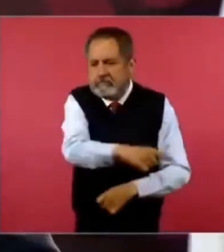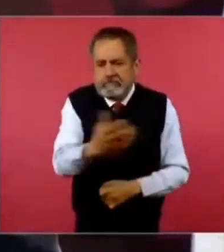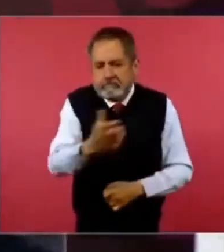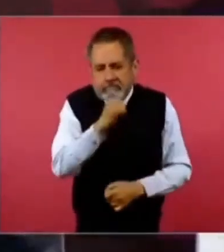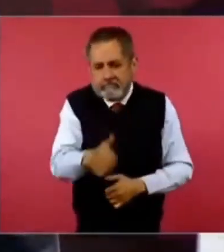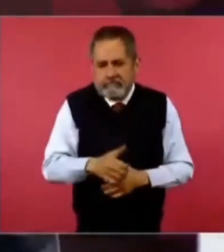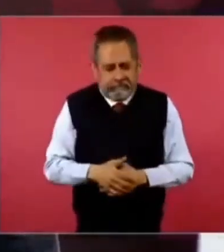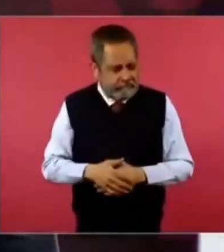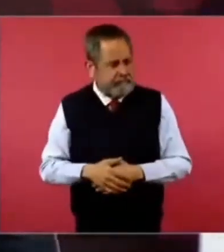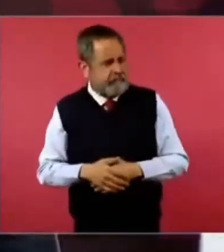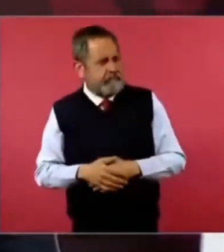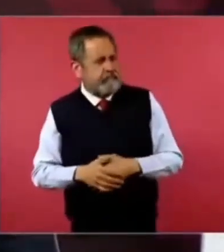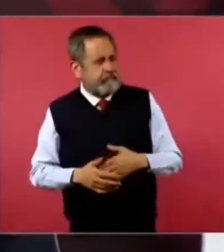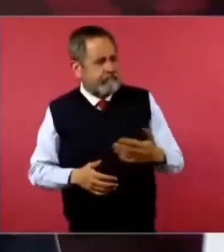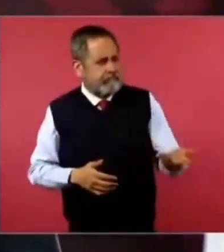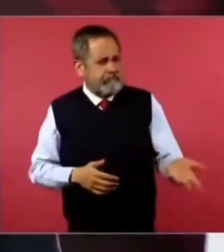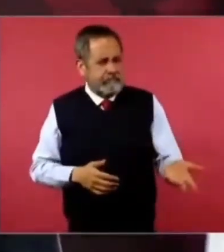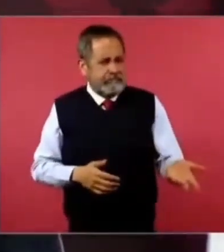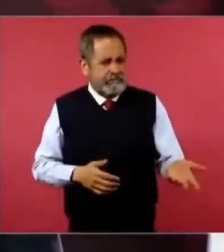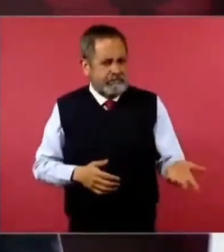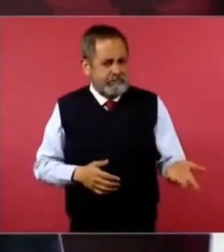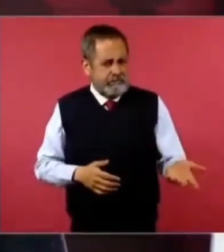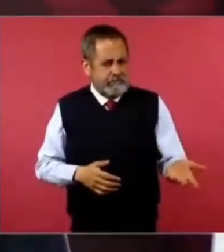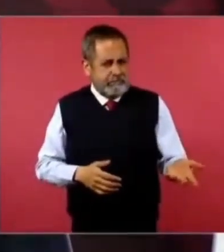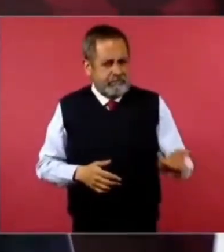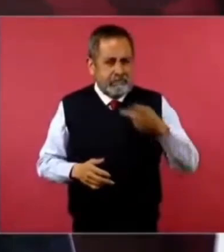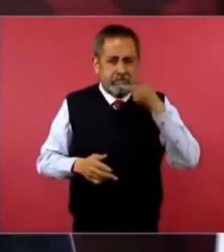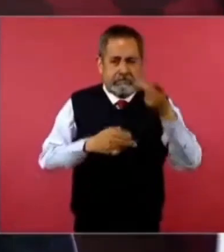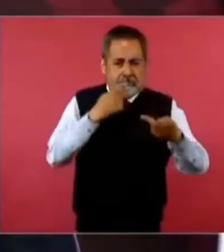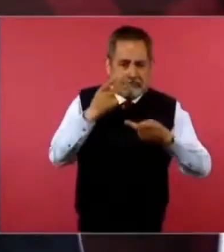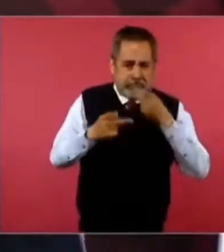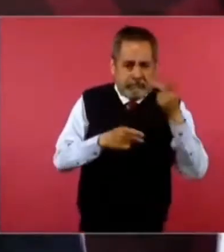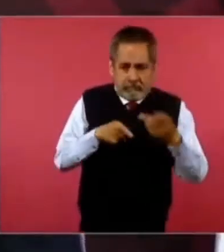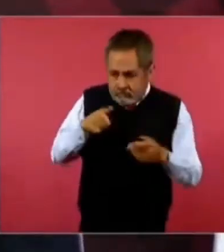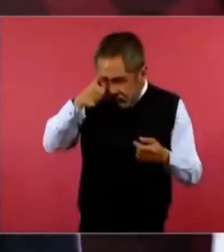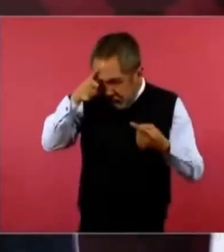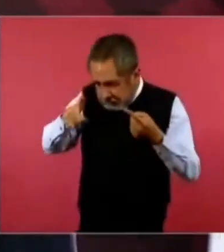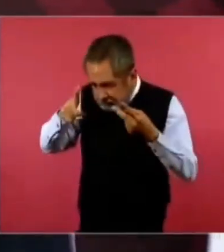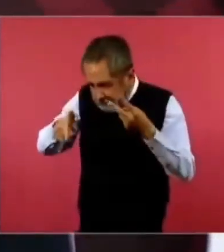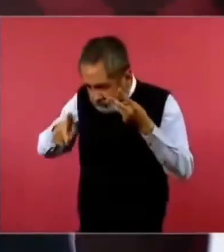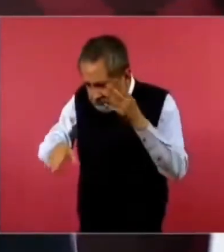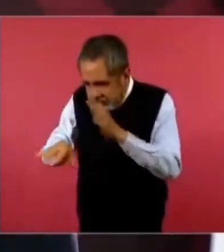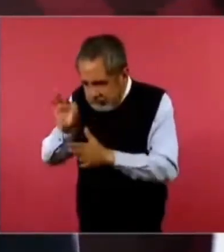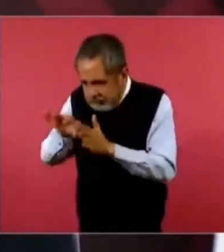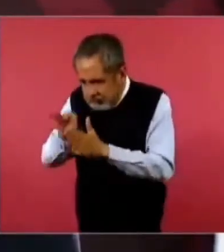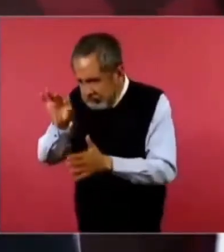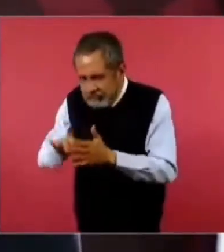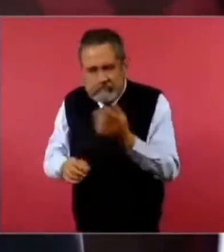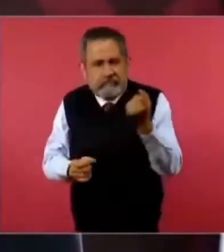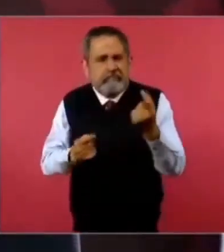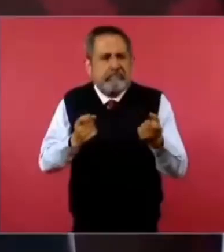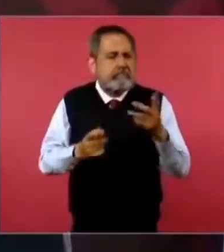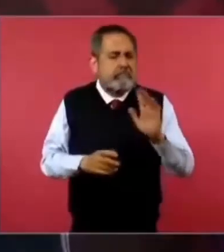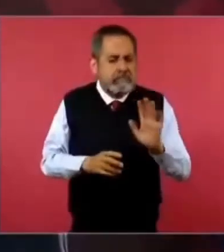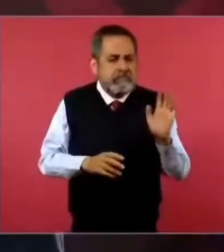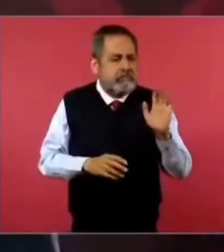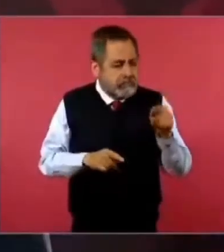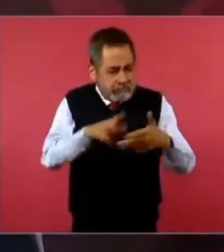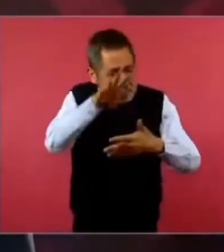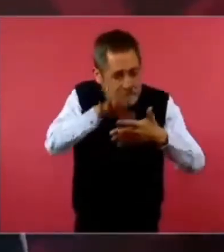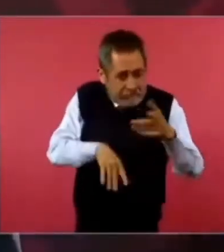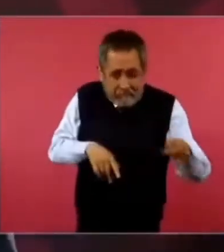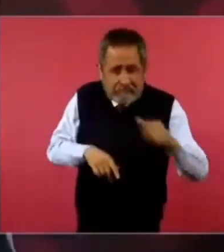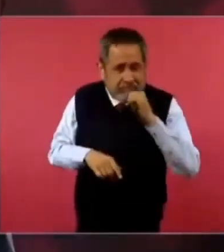De ahí es que se han encontrado algunos documentos. Pero